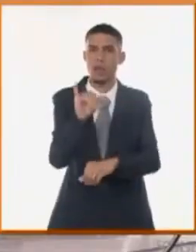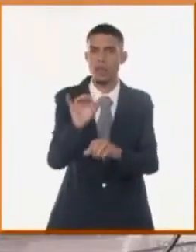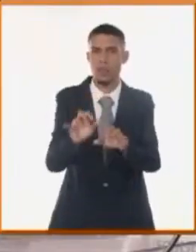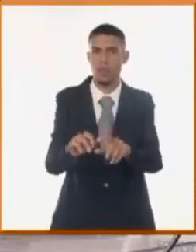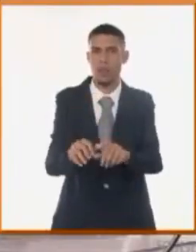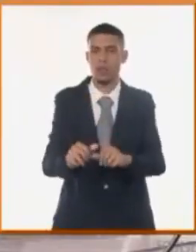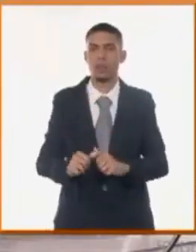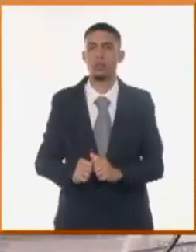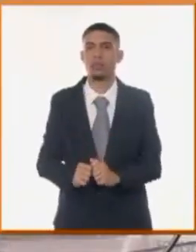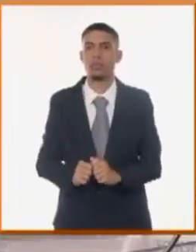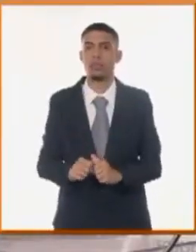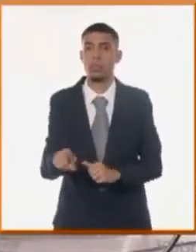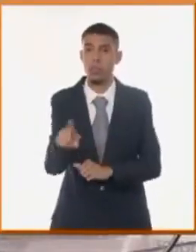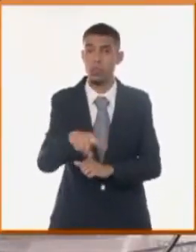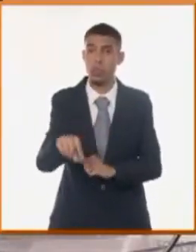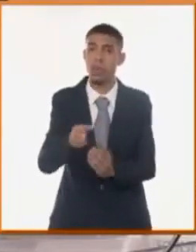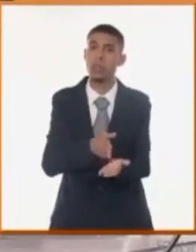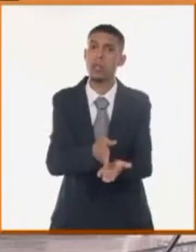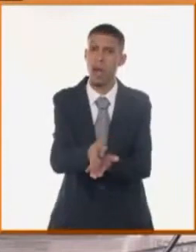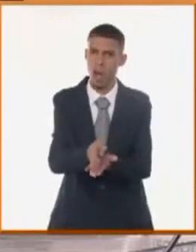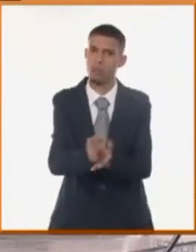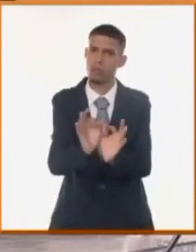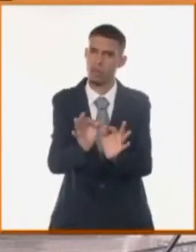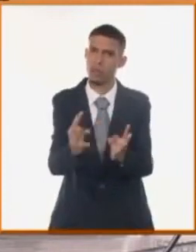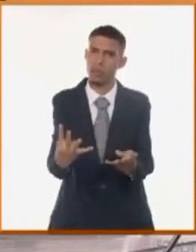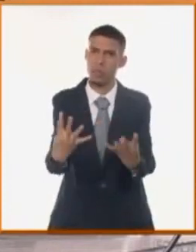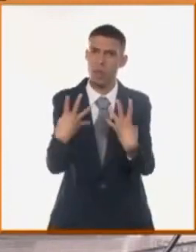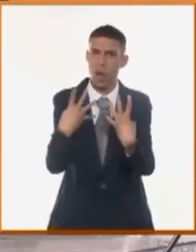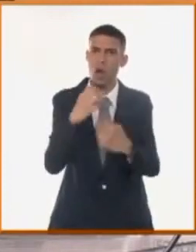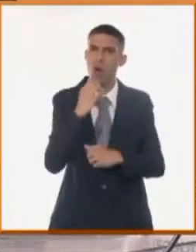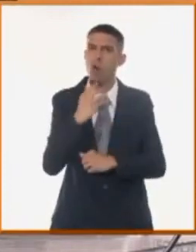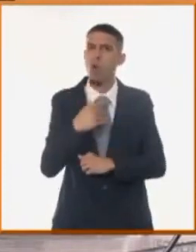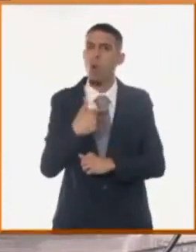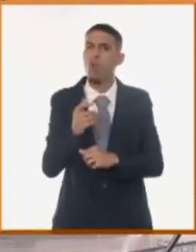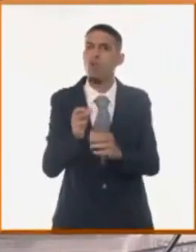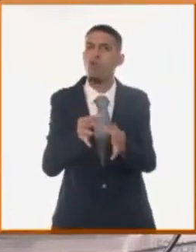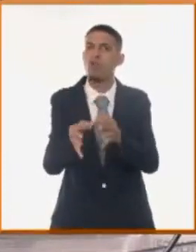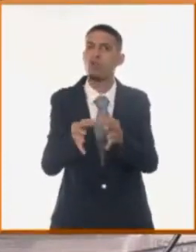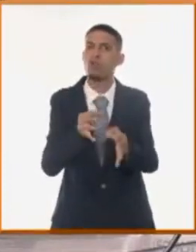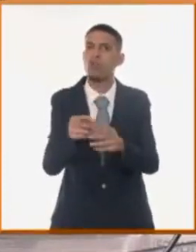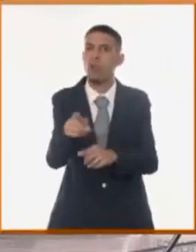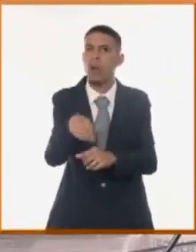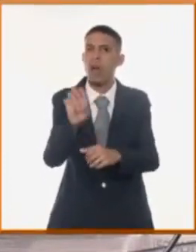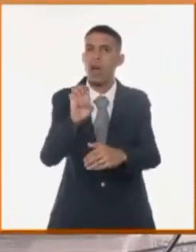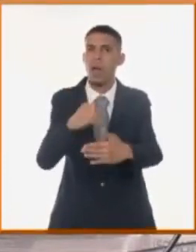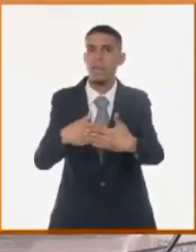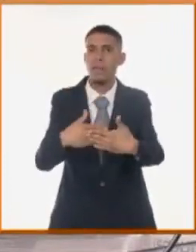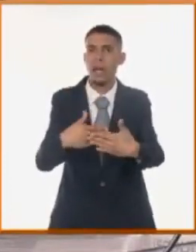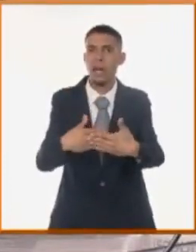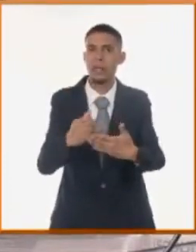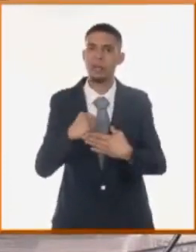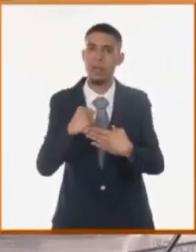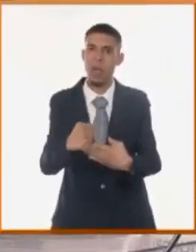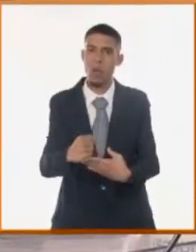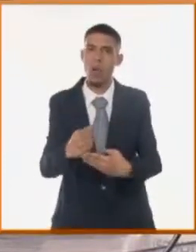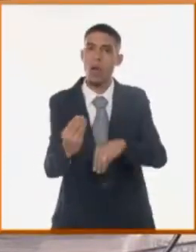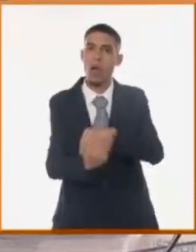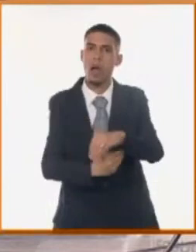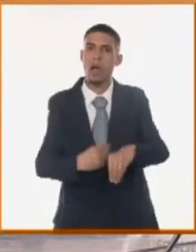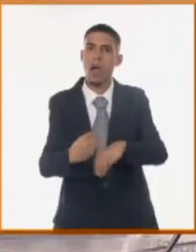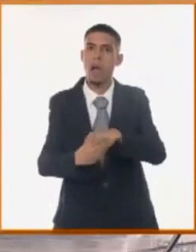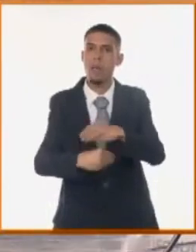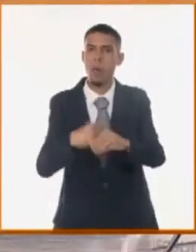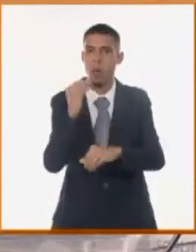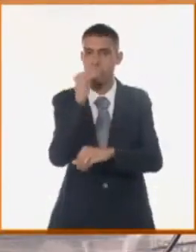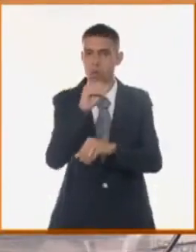bueno, los invito a que nos acompañen para hablar un poco de cómo funcionan estas empresas, qué le aportan a la transformación digital del